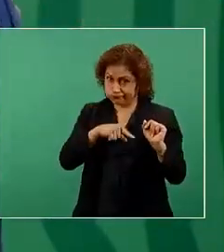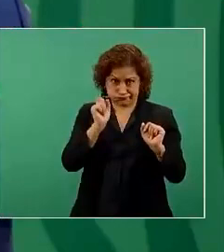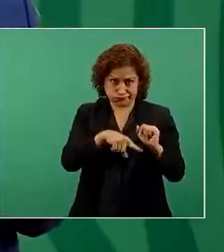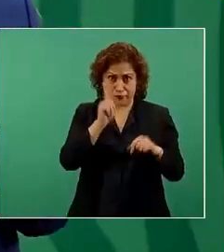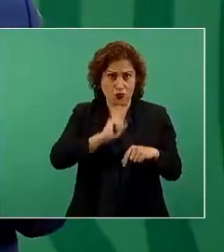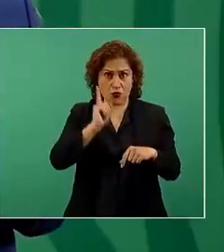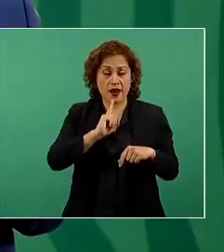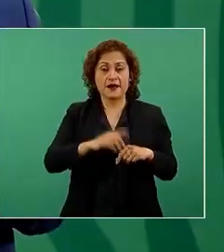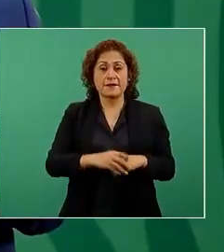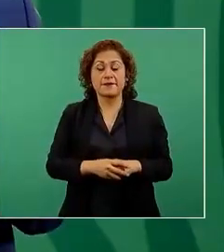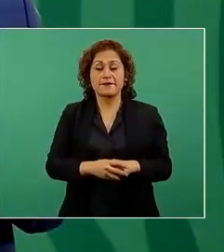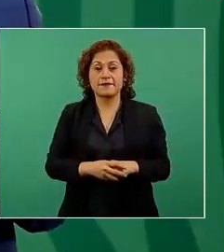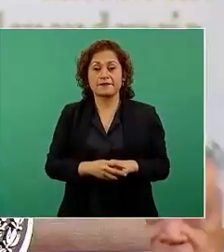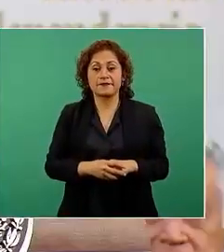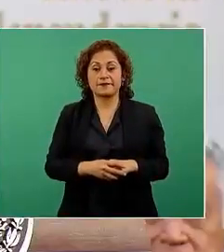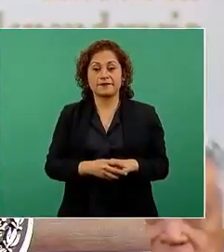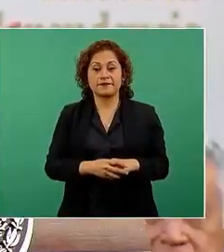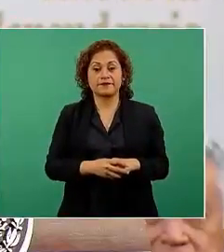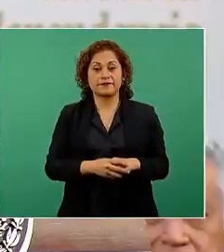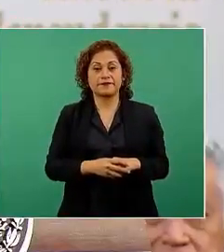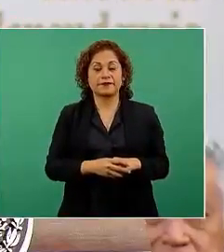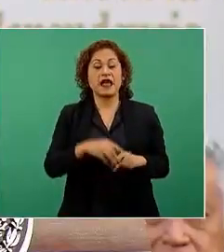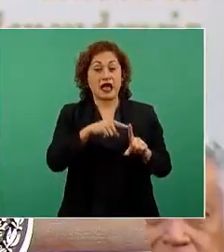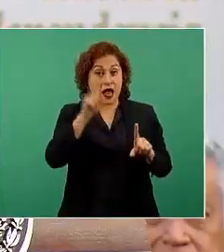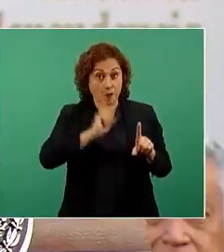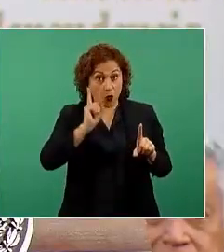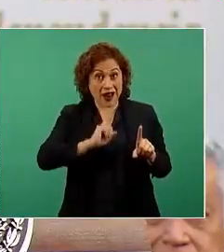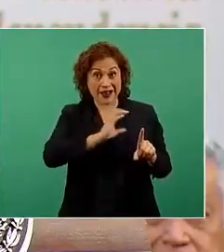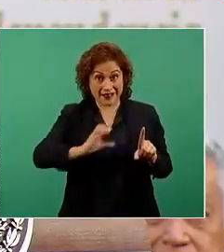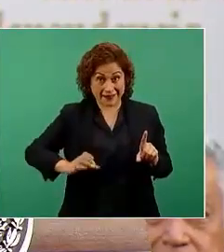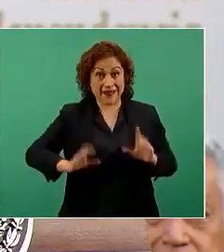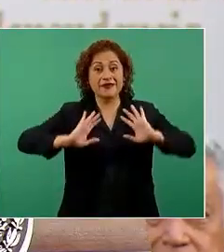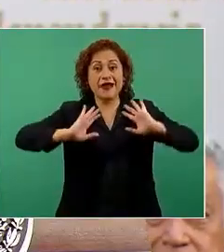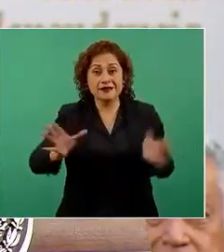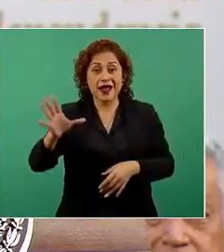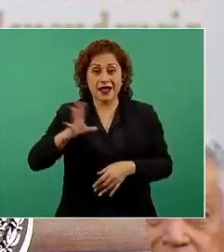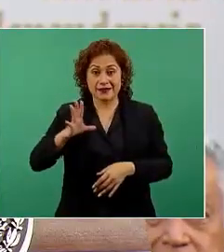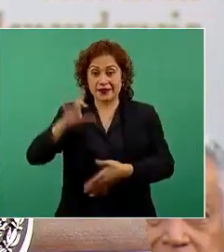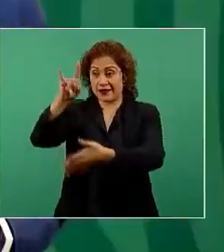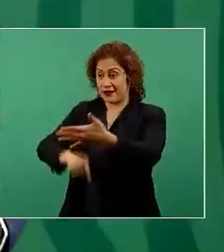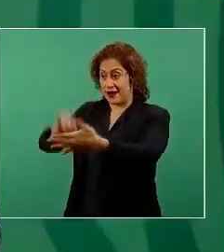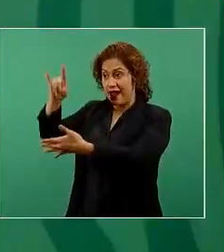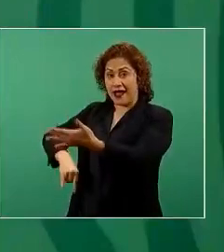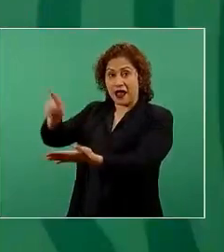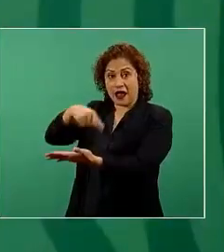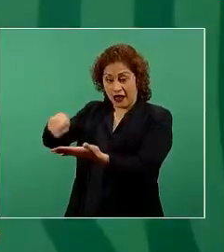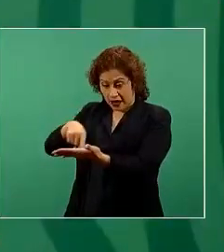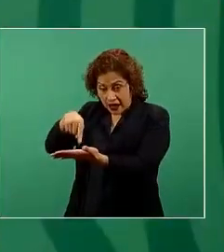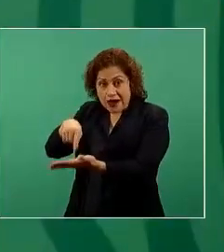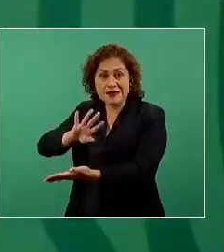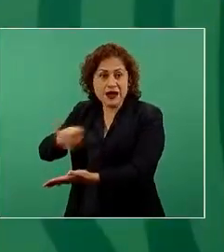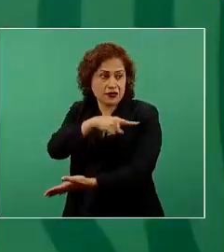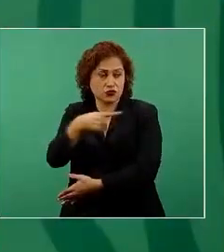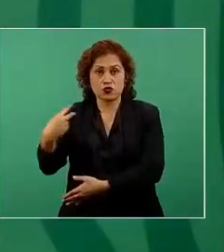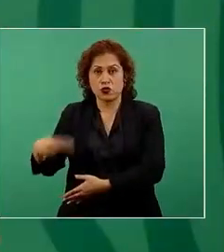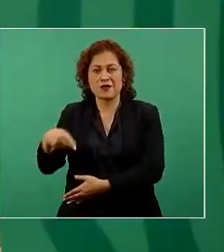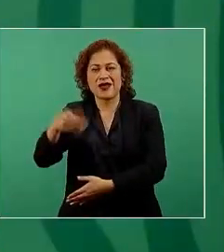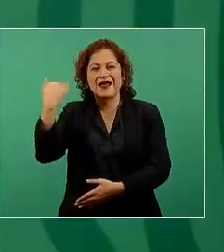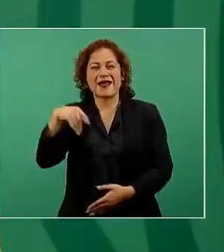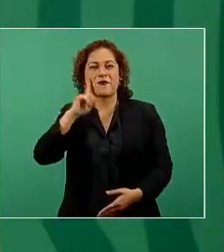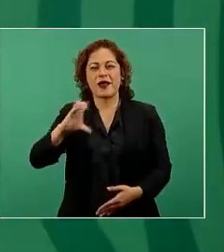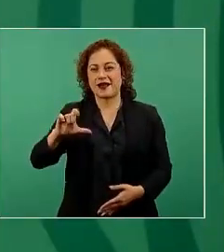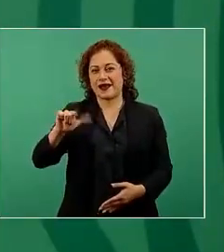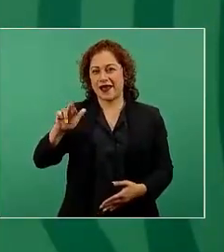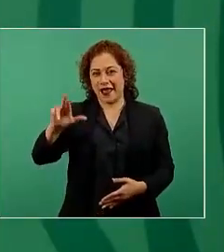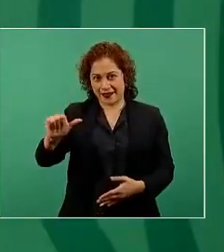como candidata. Incluso ya las boletas estaban hechas con el nombre. Era Clara, la que ahora es jefa de